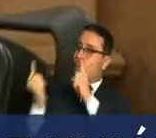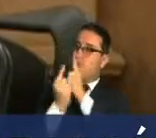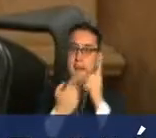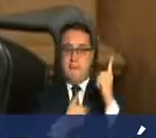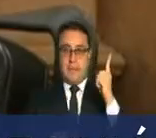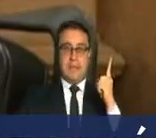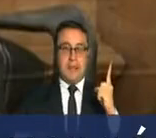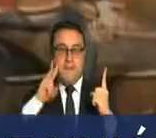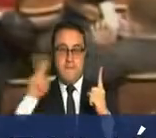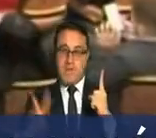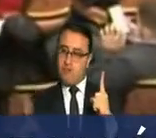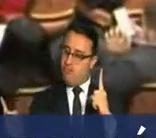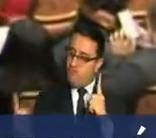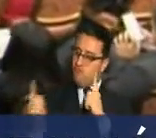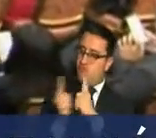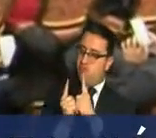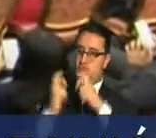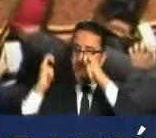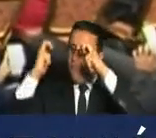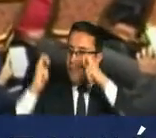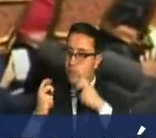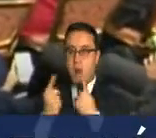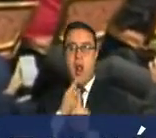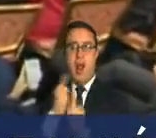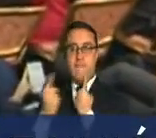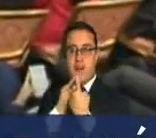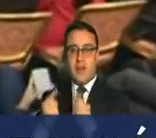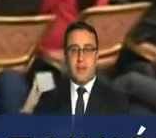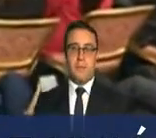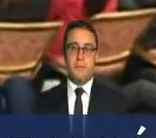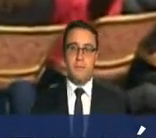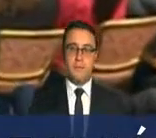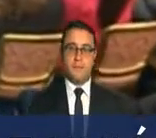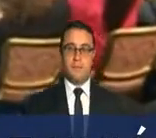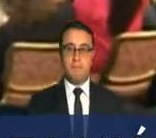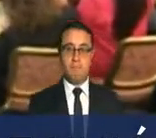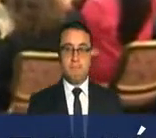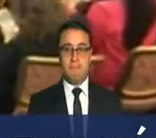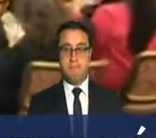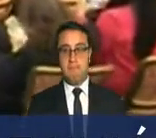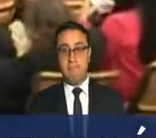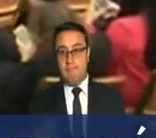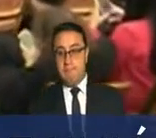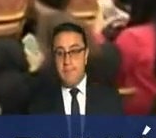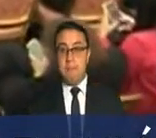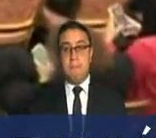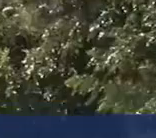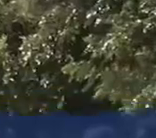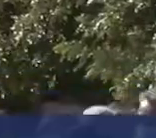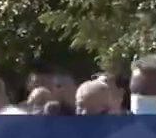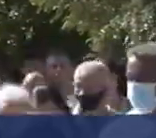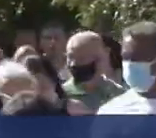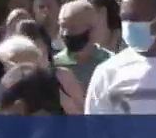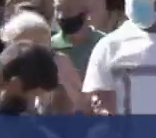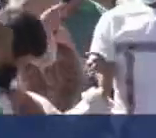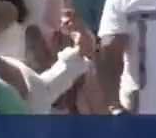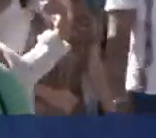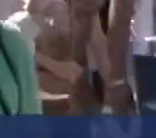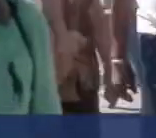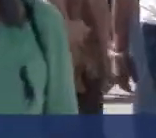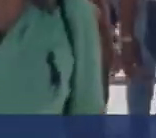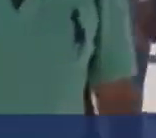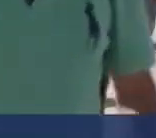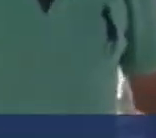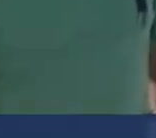estamos para recomenzar un camino que es difícil, pero que hay que andar. Crece la ilusión en los